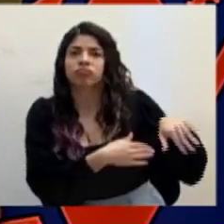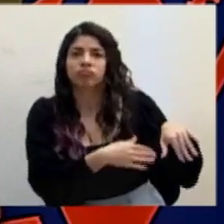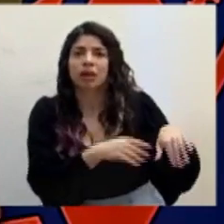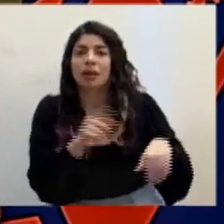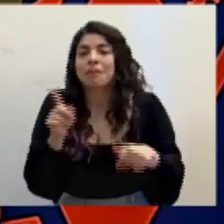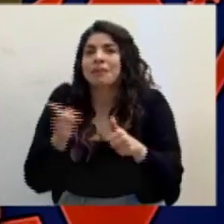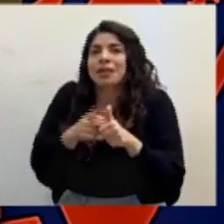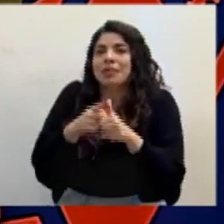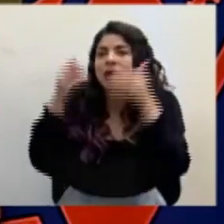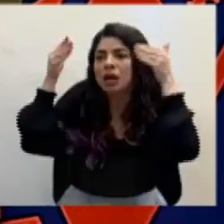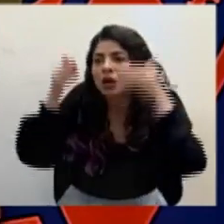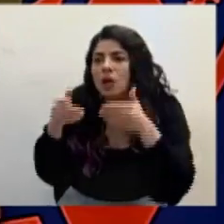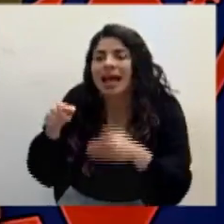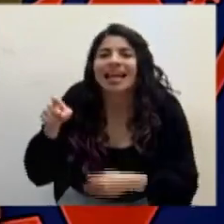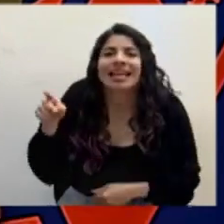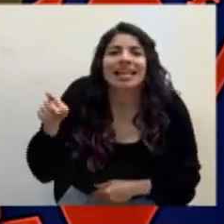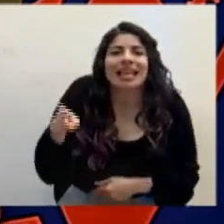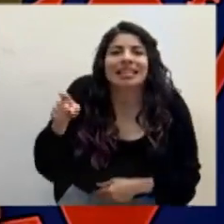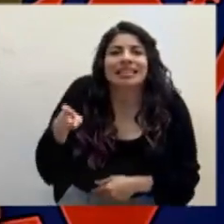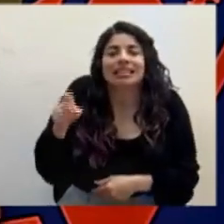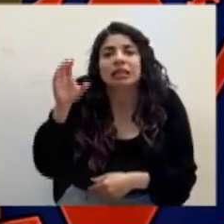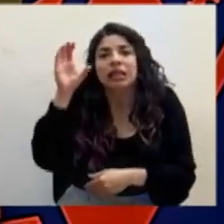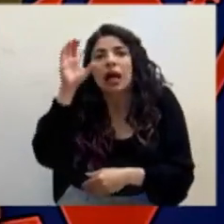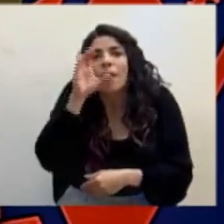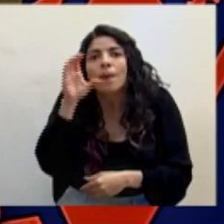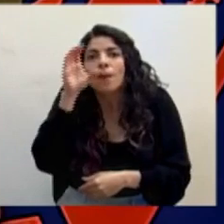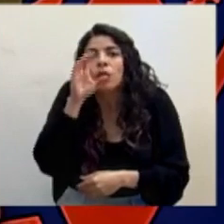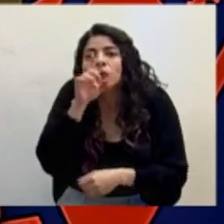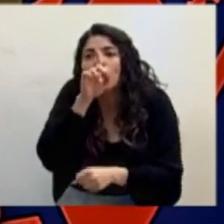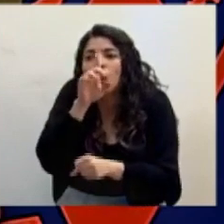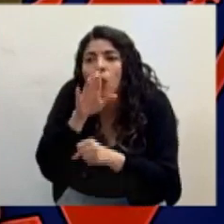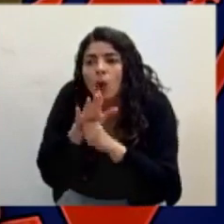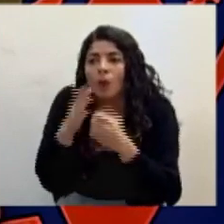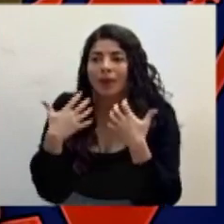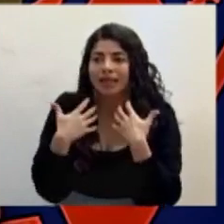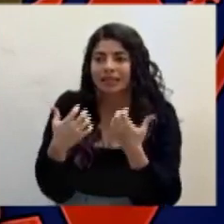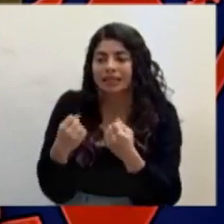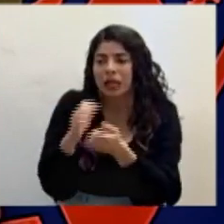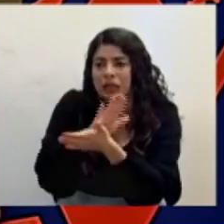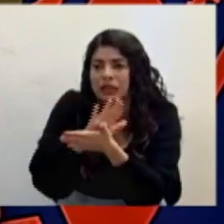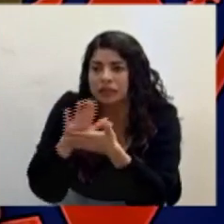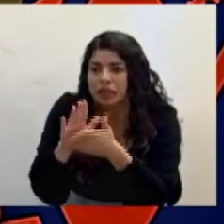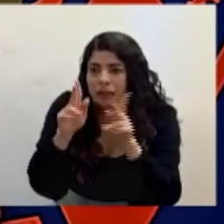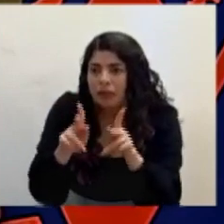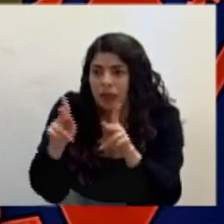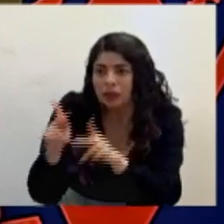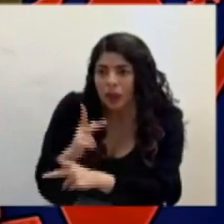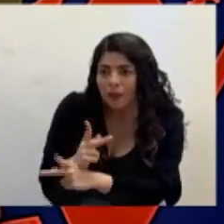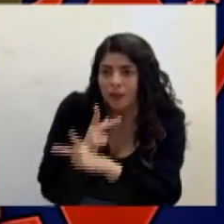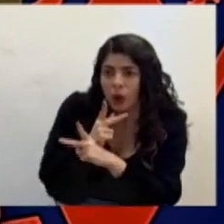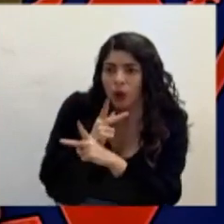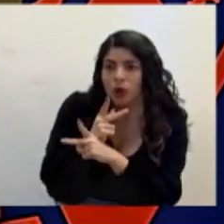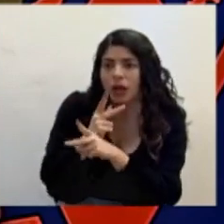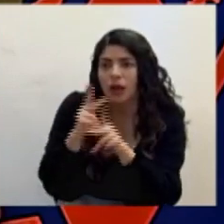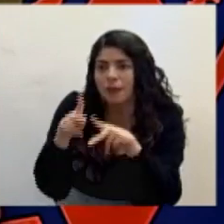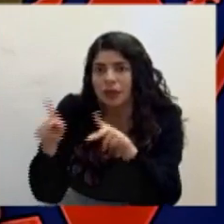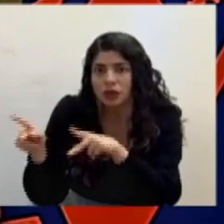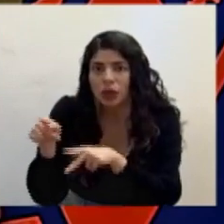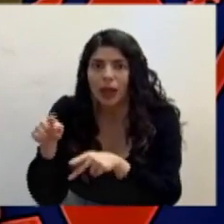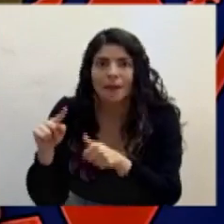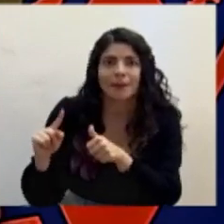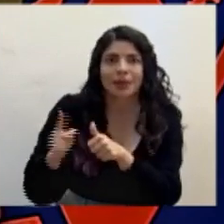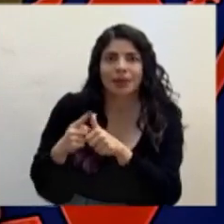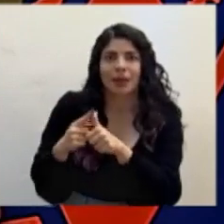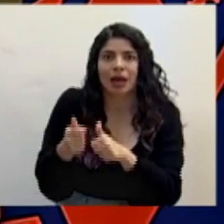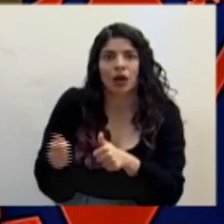al principio de necesidad de garantizar la salud, la integridad física y la protección de los bienes de las